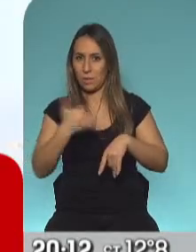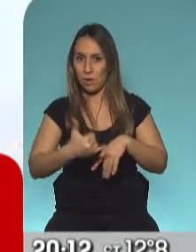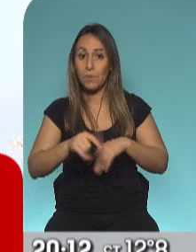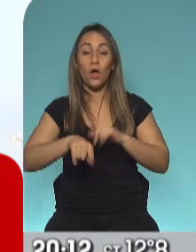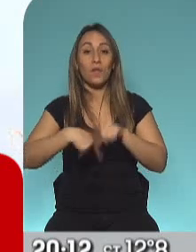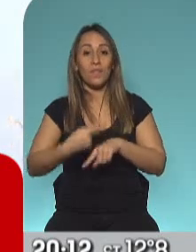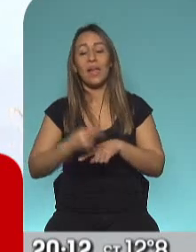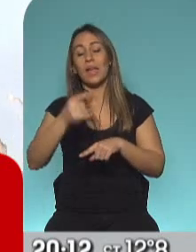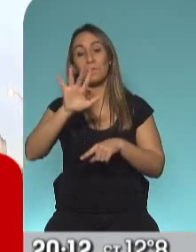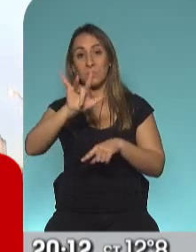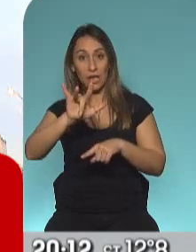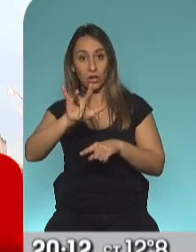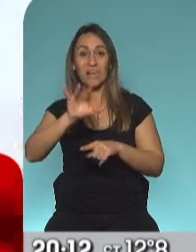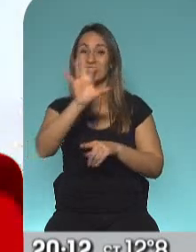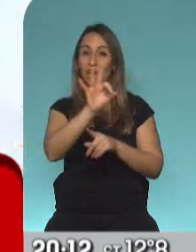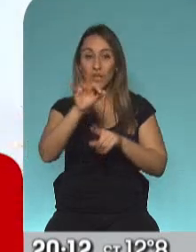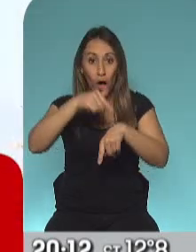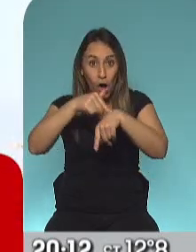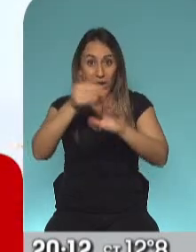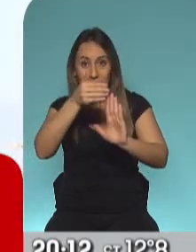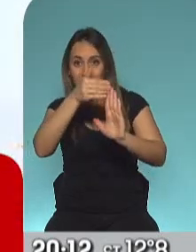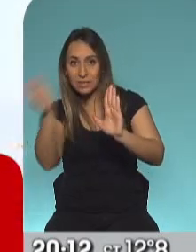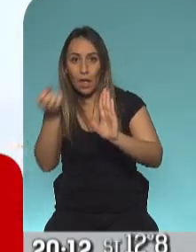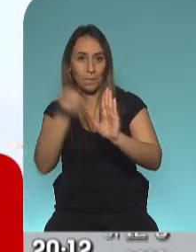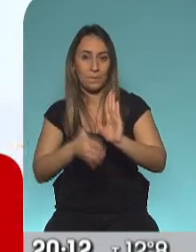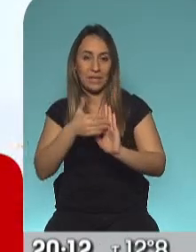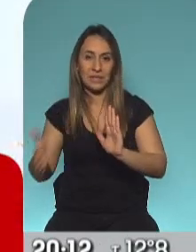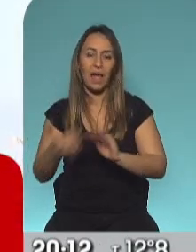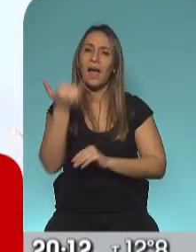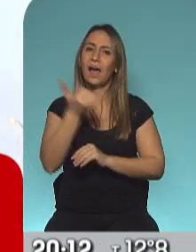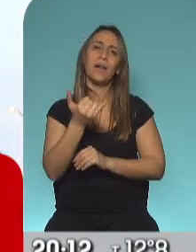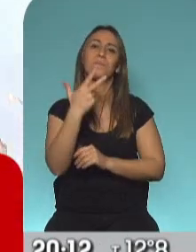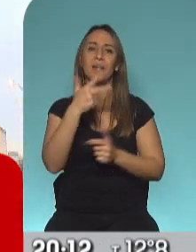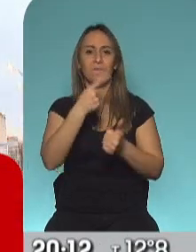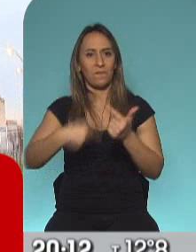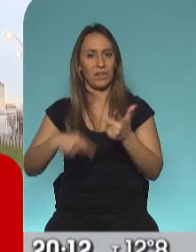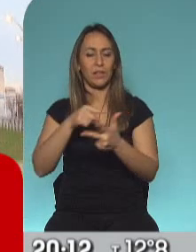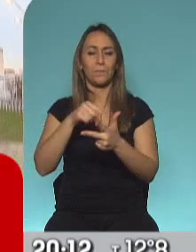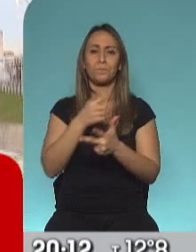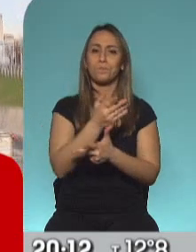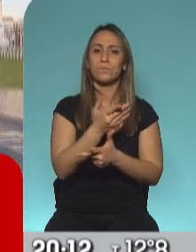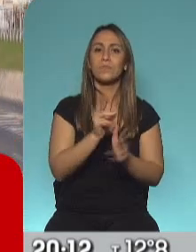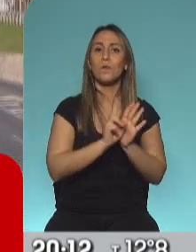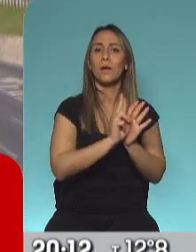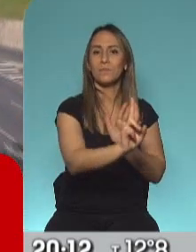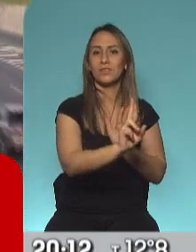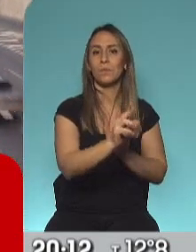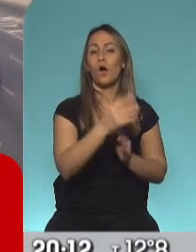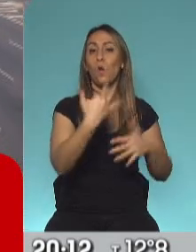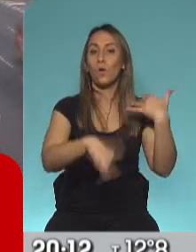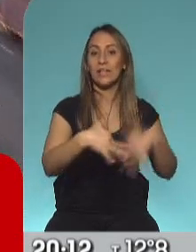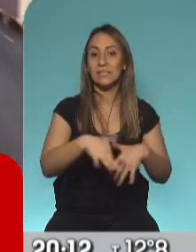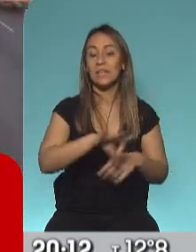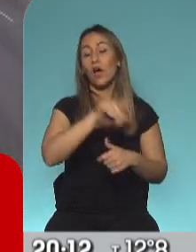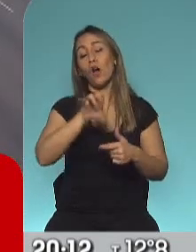regir estos certificados, que, sí, si se quiere, hay 3 estilos diferentes. Por un lado, los de urgencia o los que se necesitan, por ejemplo, en caso de padres separados, que solo